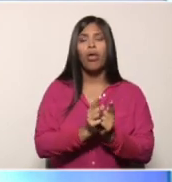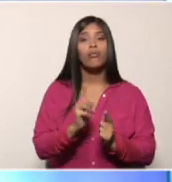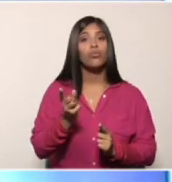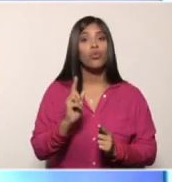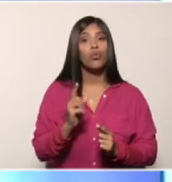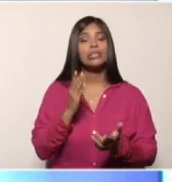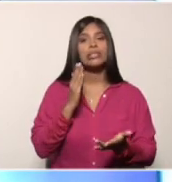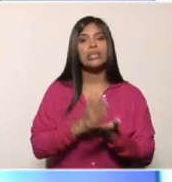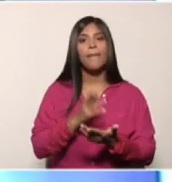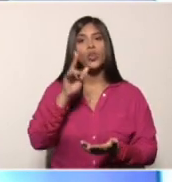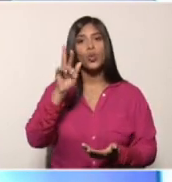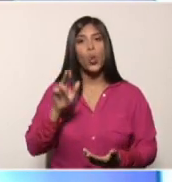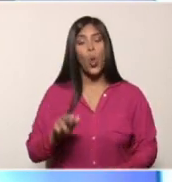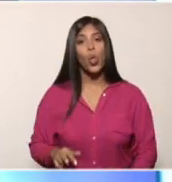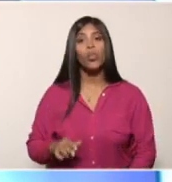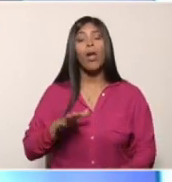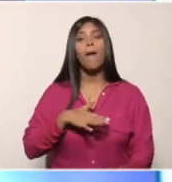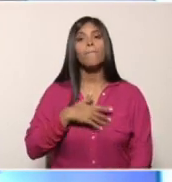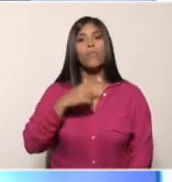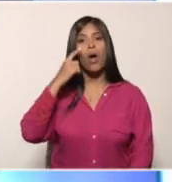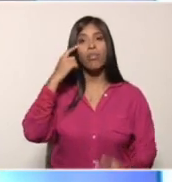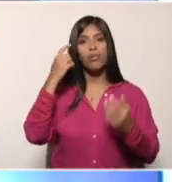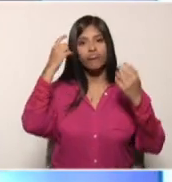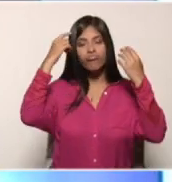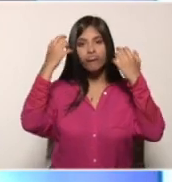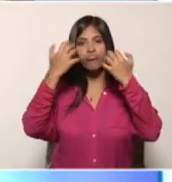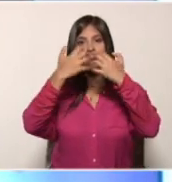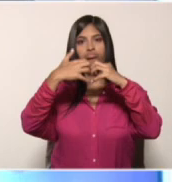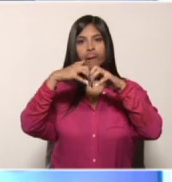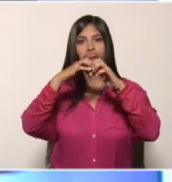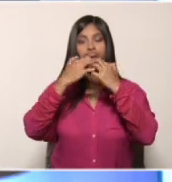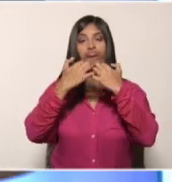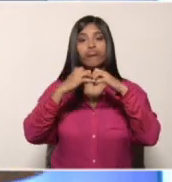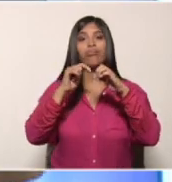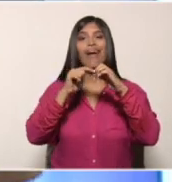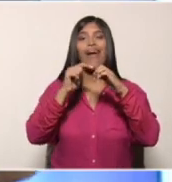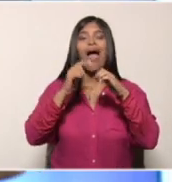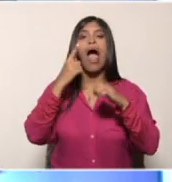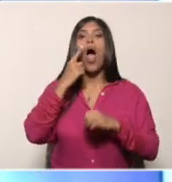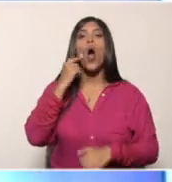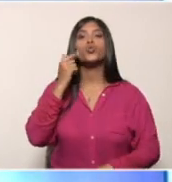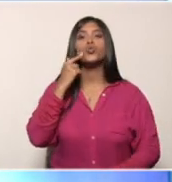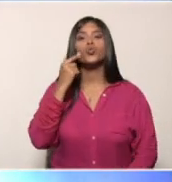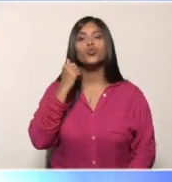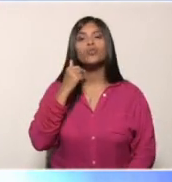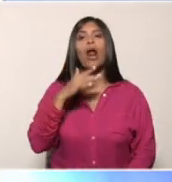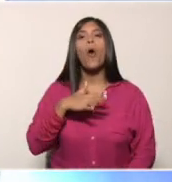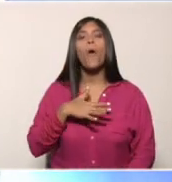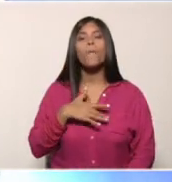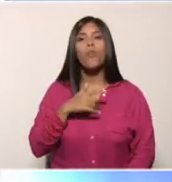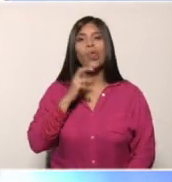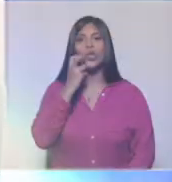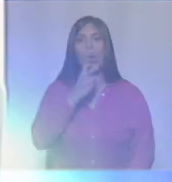hacerlo cotidiano para que nuestro cerebro se acostumbre y podamos utilizarlo.